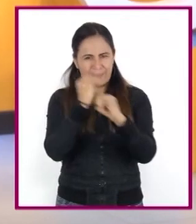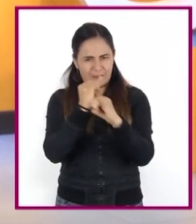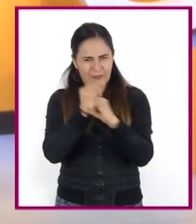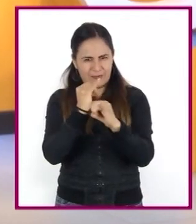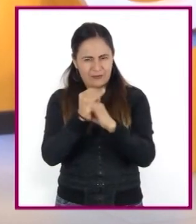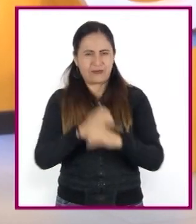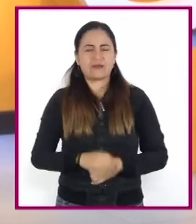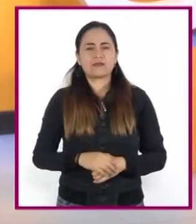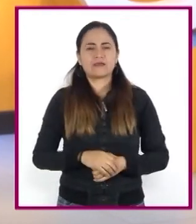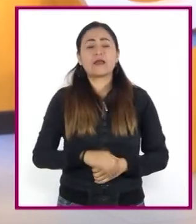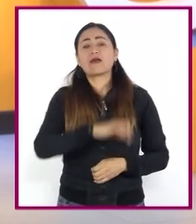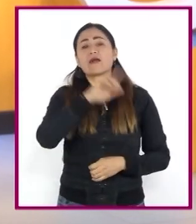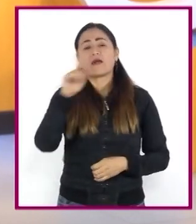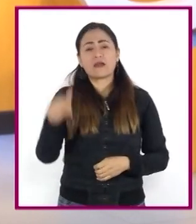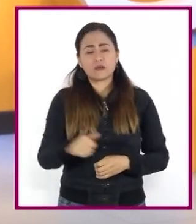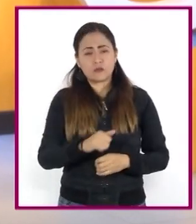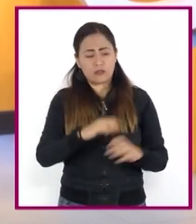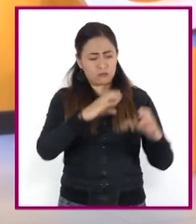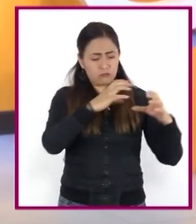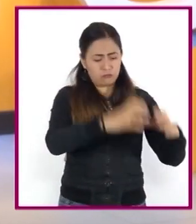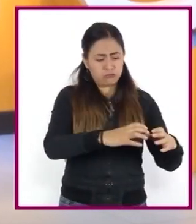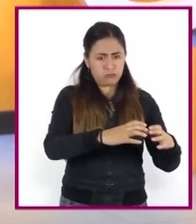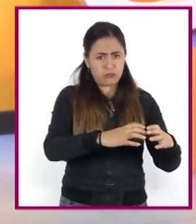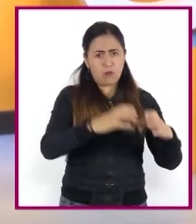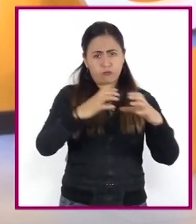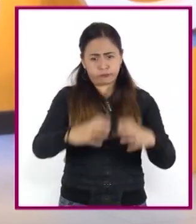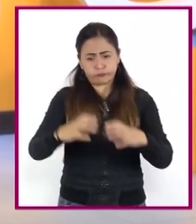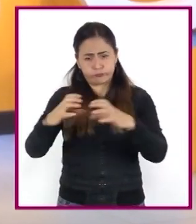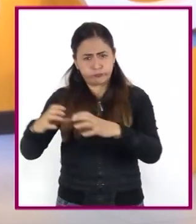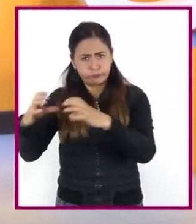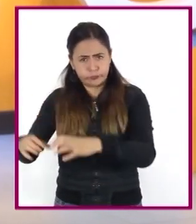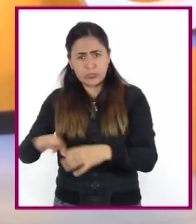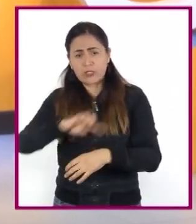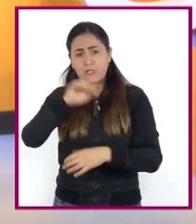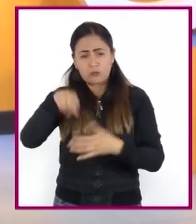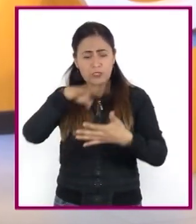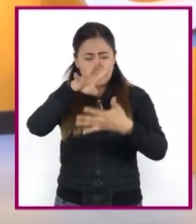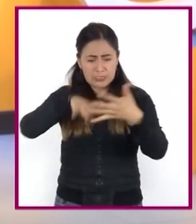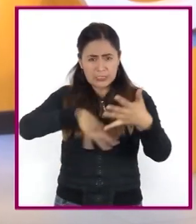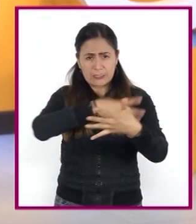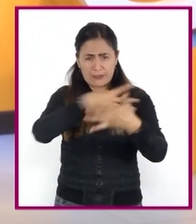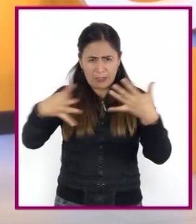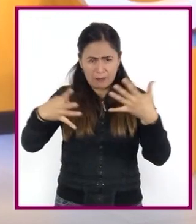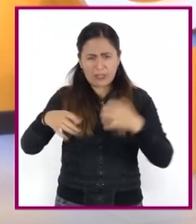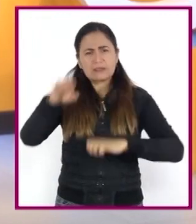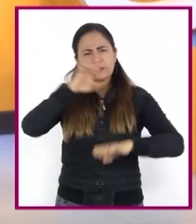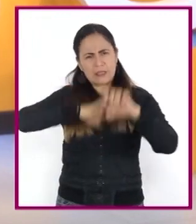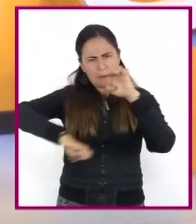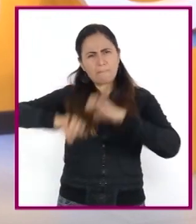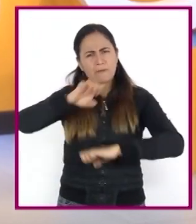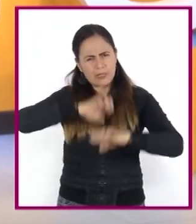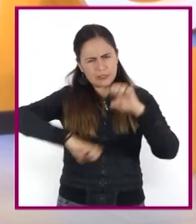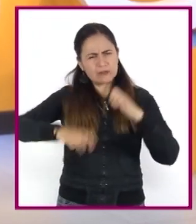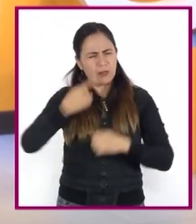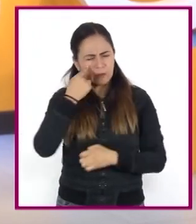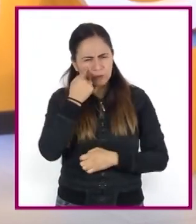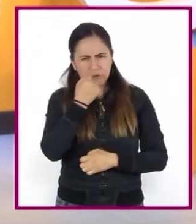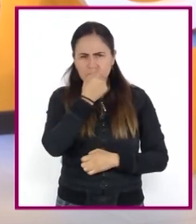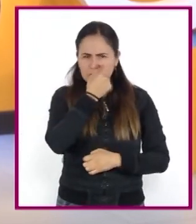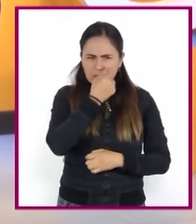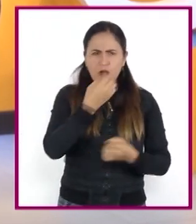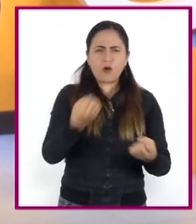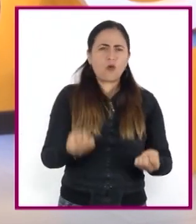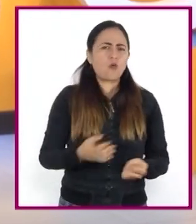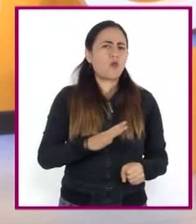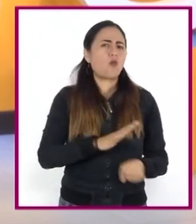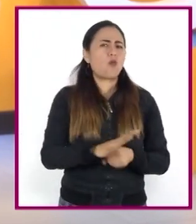al concentrar las respuestas de las personas en una tabla de frecuencias, la empresa puede determinar en cuál de